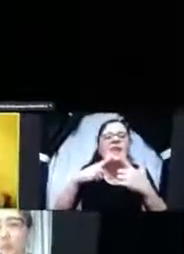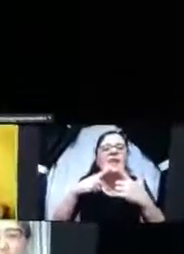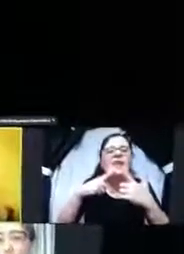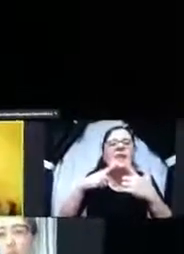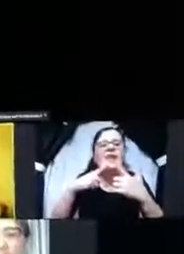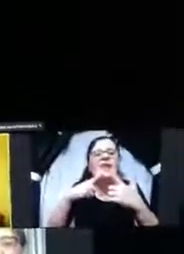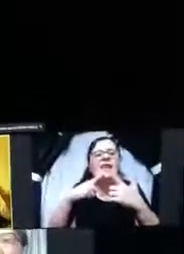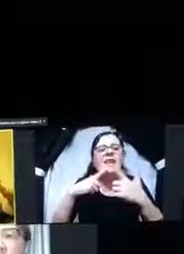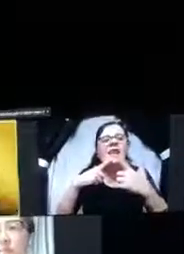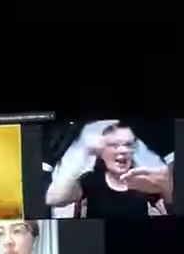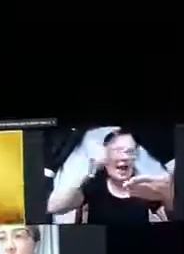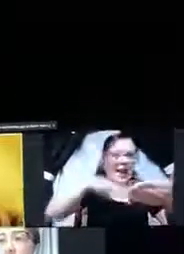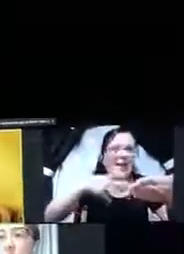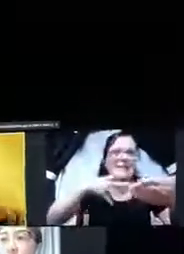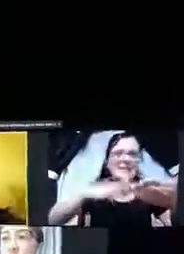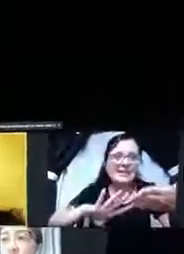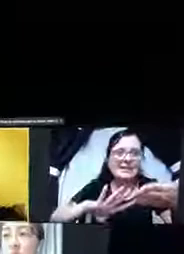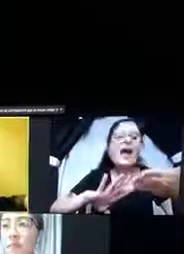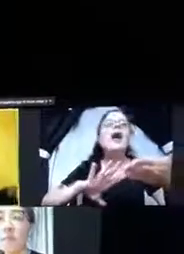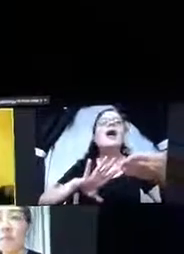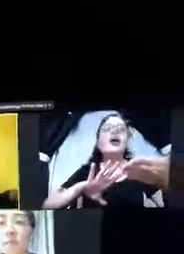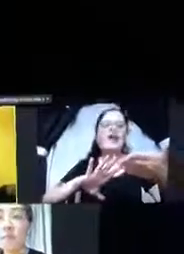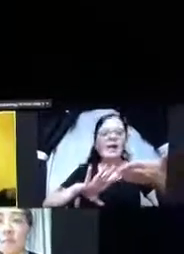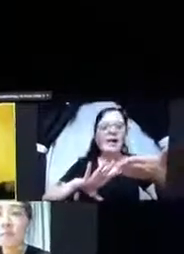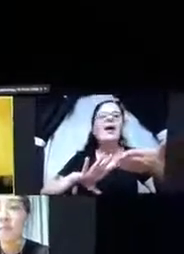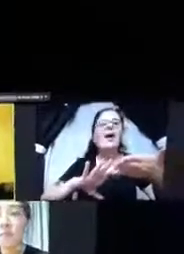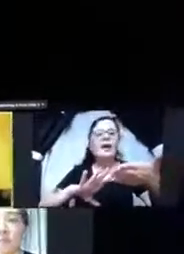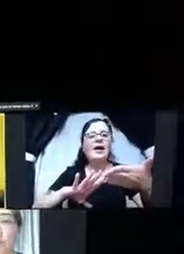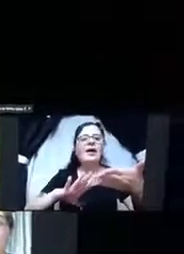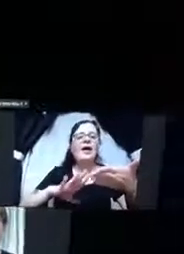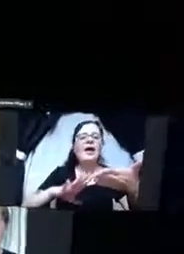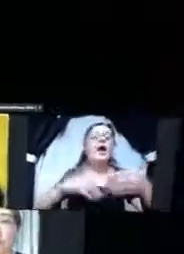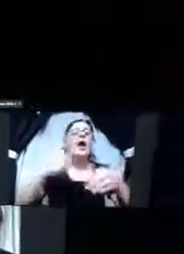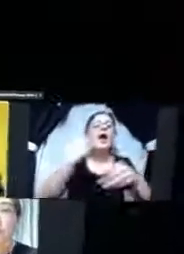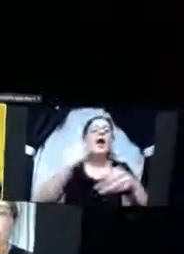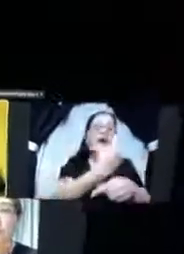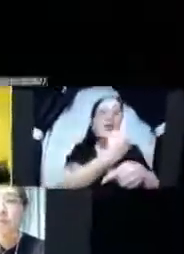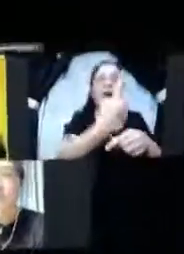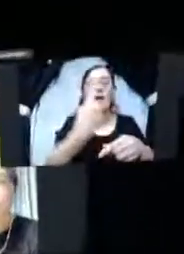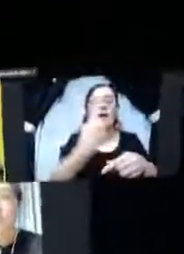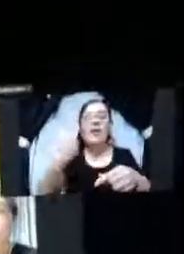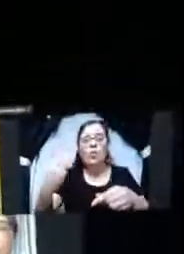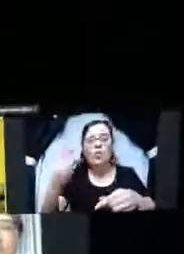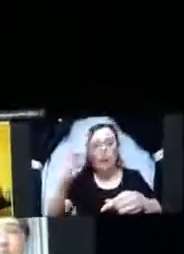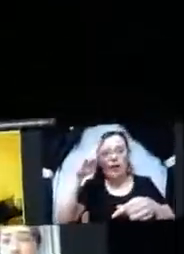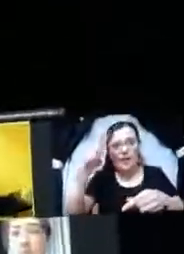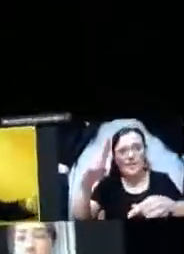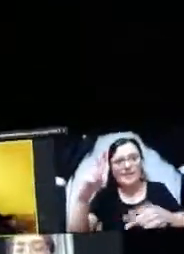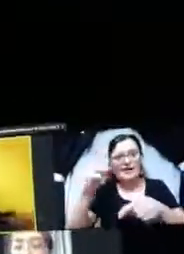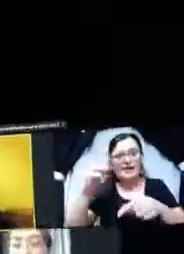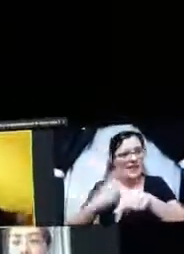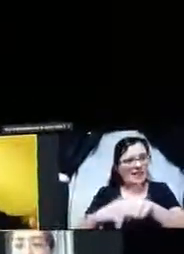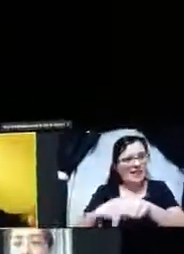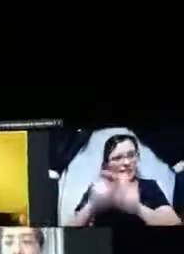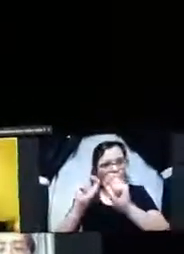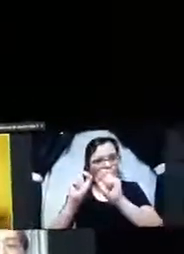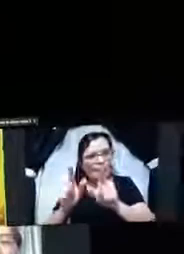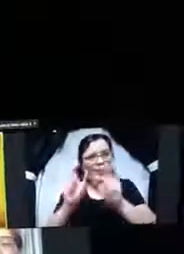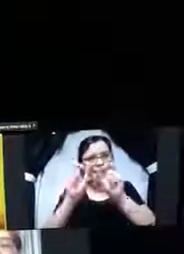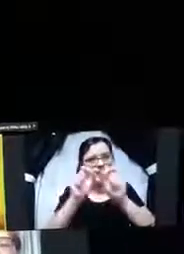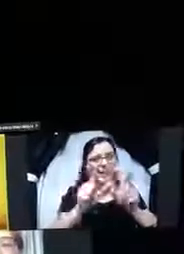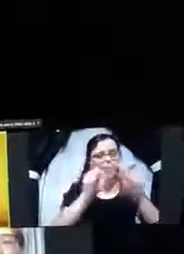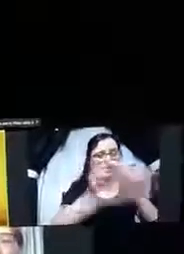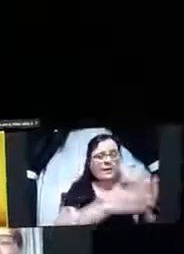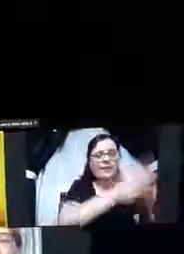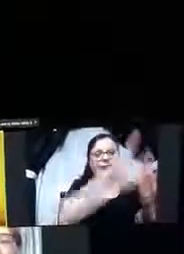cada que lo va a hacer cada uno respetando sus procesos, pero es ahí donde se marca el fin de